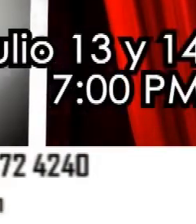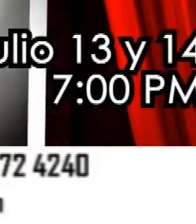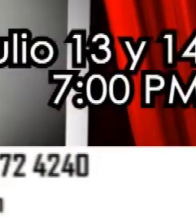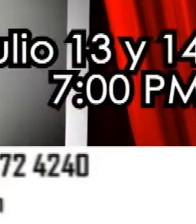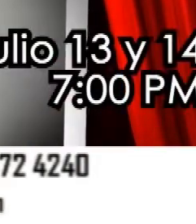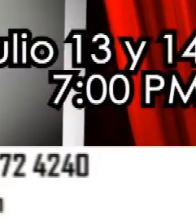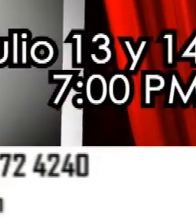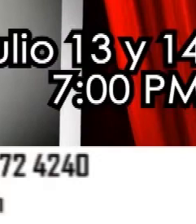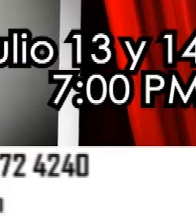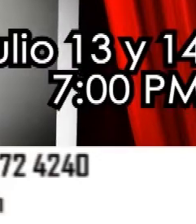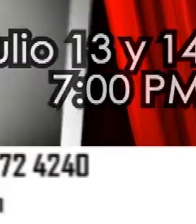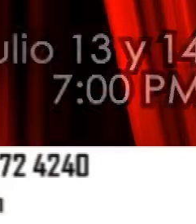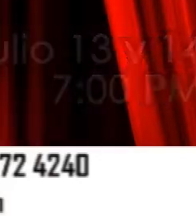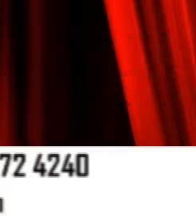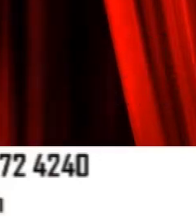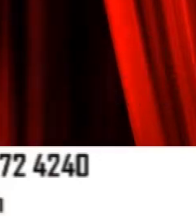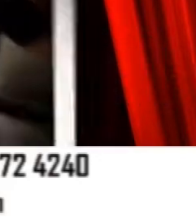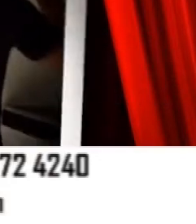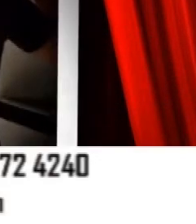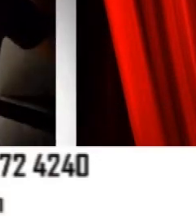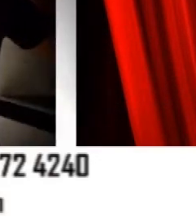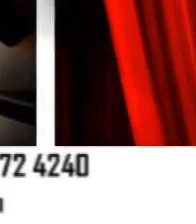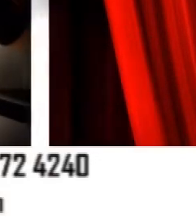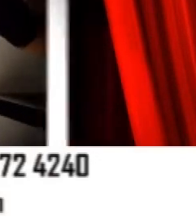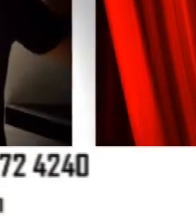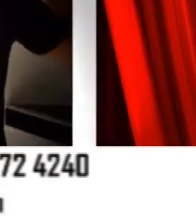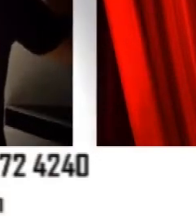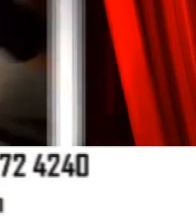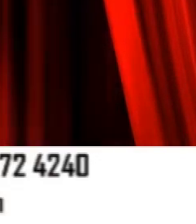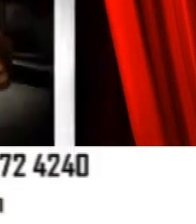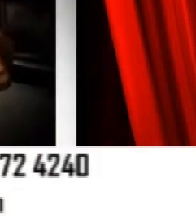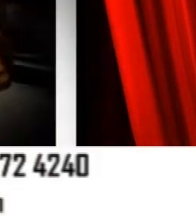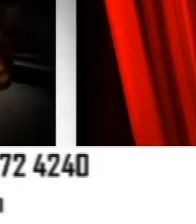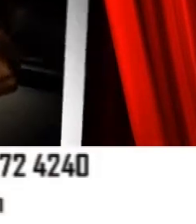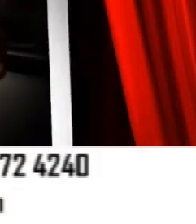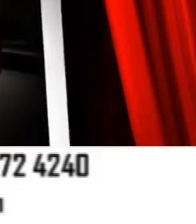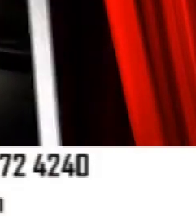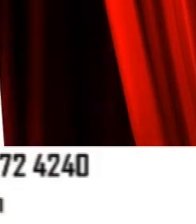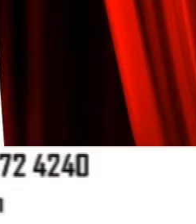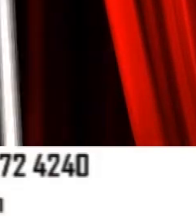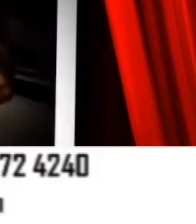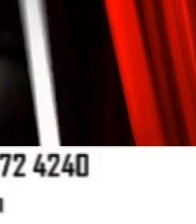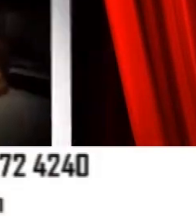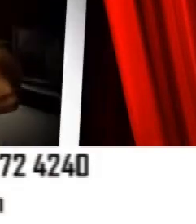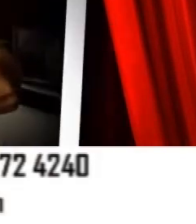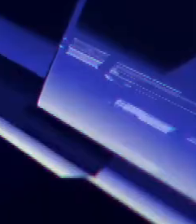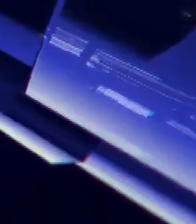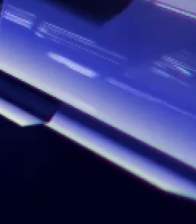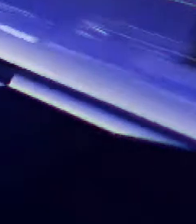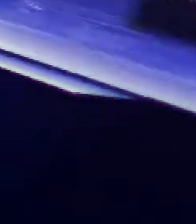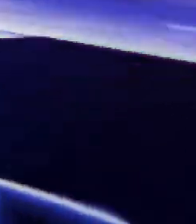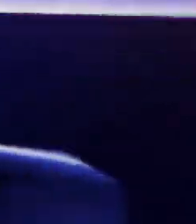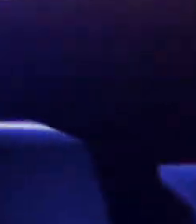grupo de teatro Desesperarte. Desde las 7 de la noche, te esperamos.